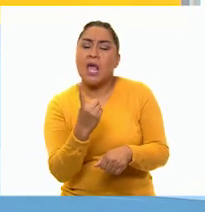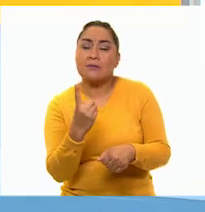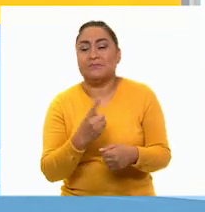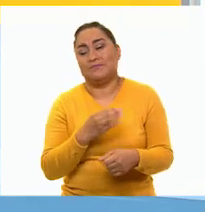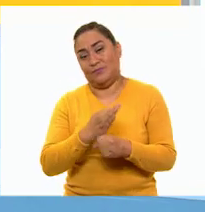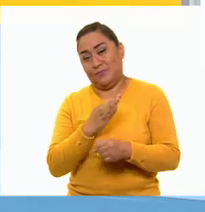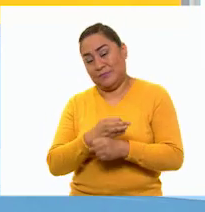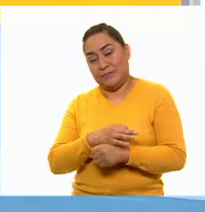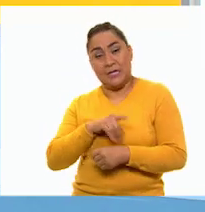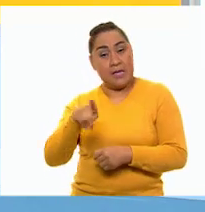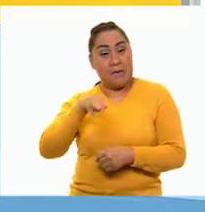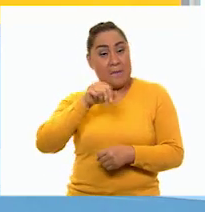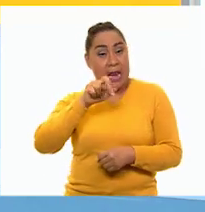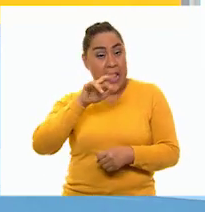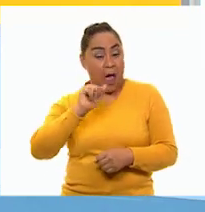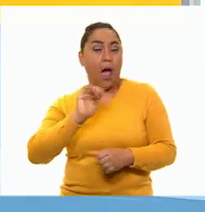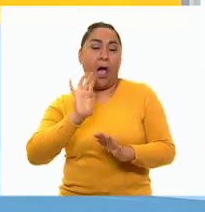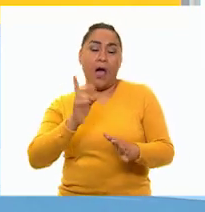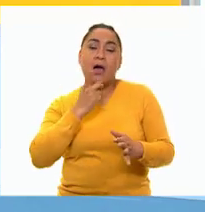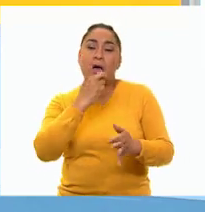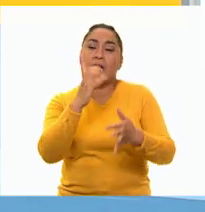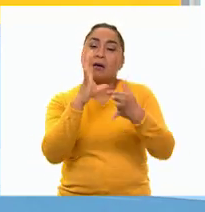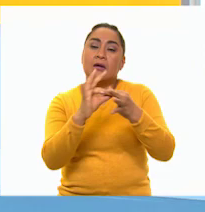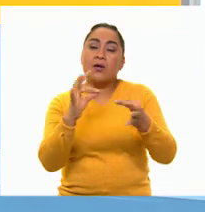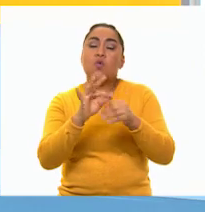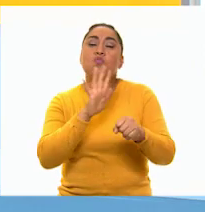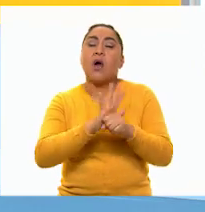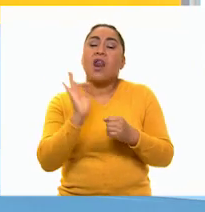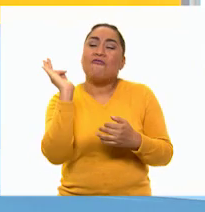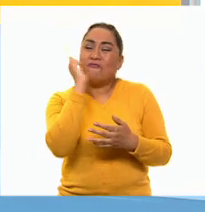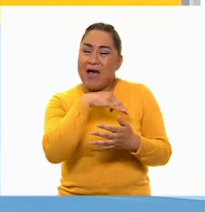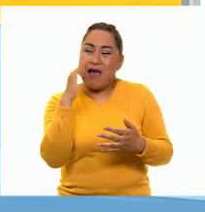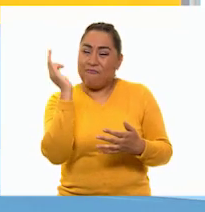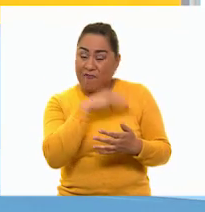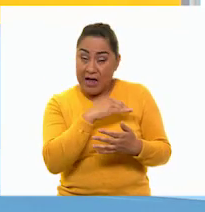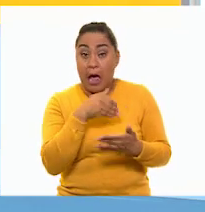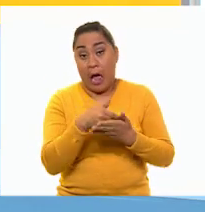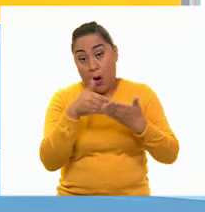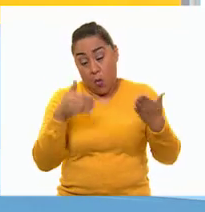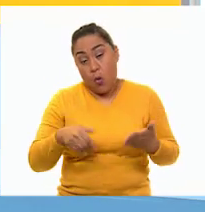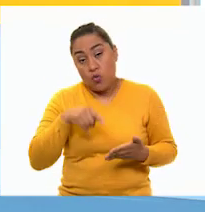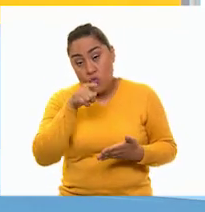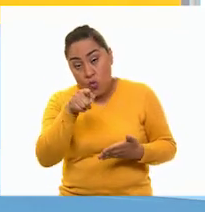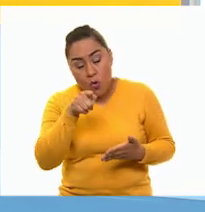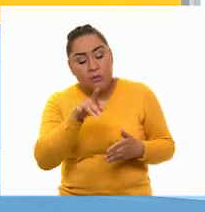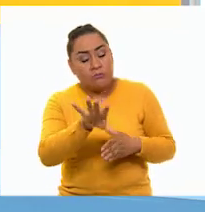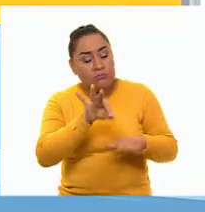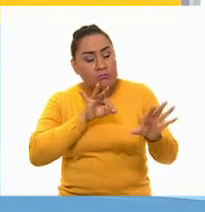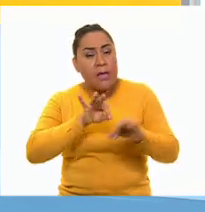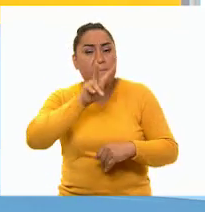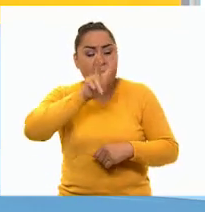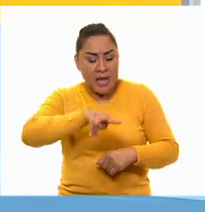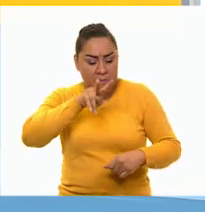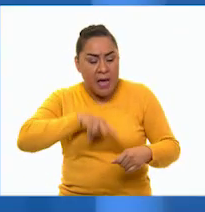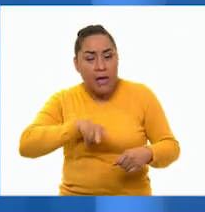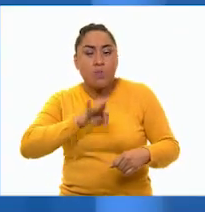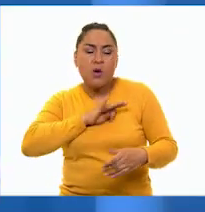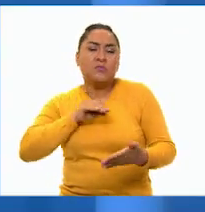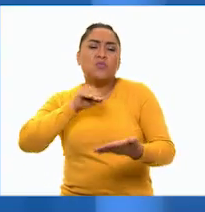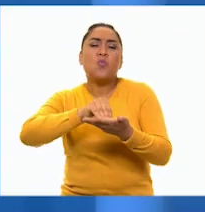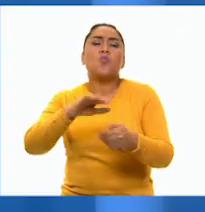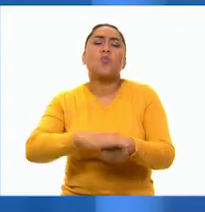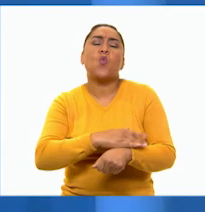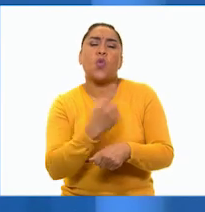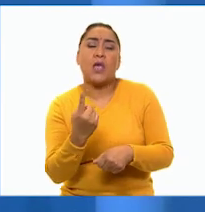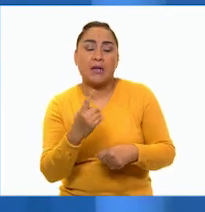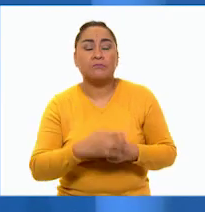ayudó con las que son falsas. Así que solo falta que ustedes justifiquen las que son verdaderas. Es